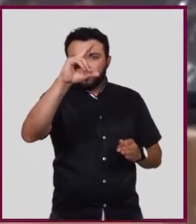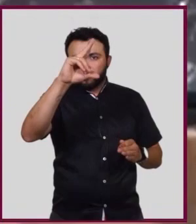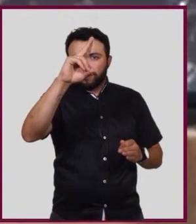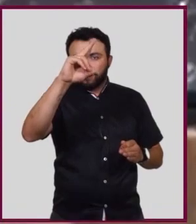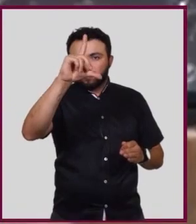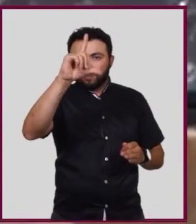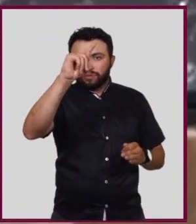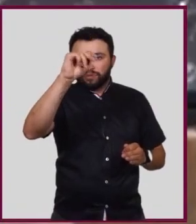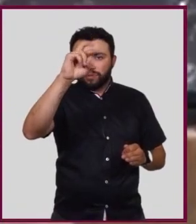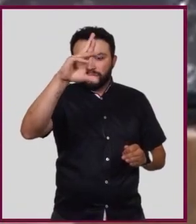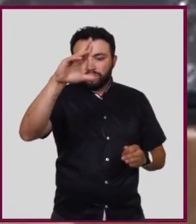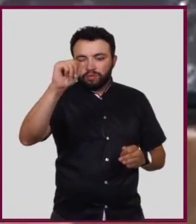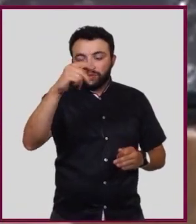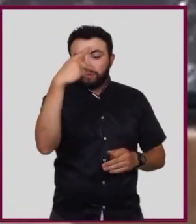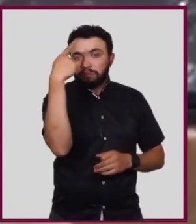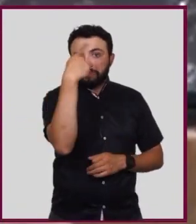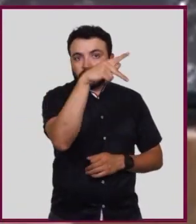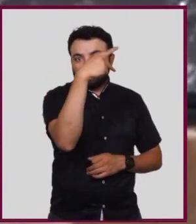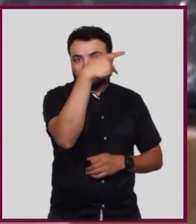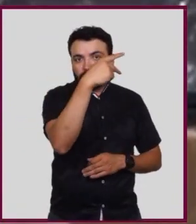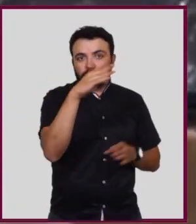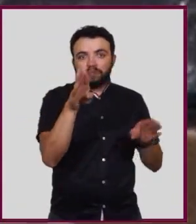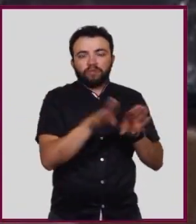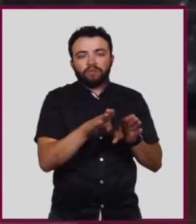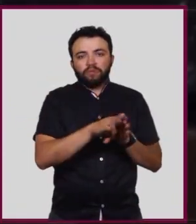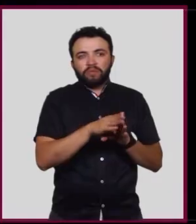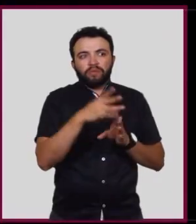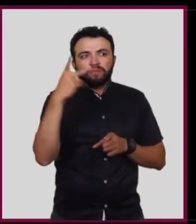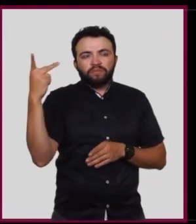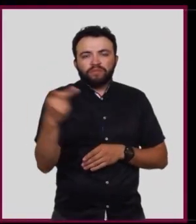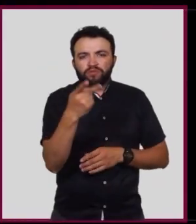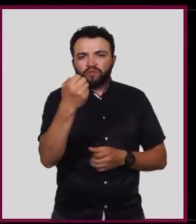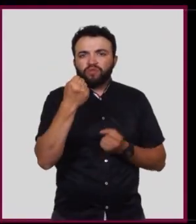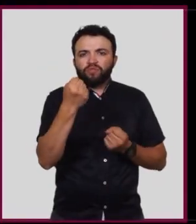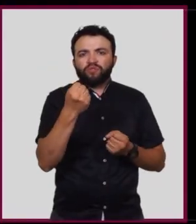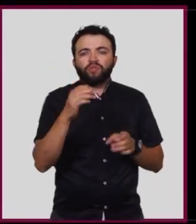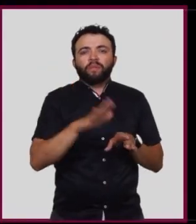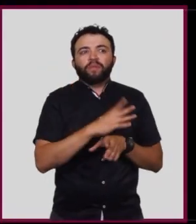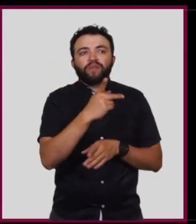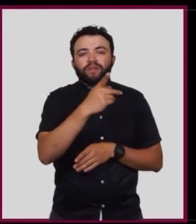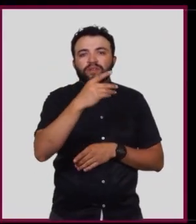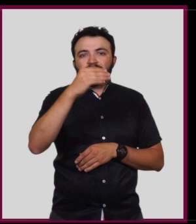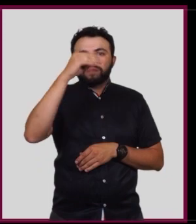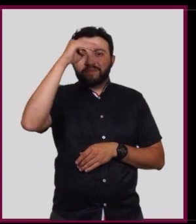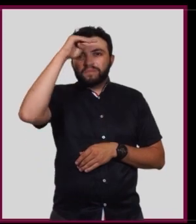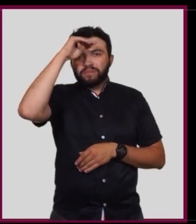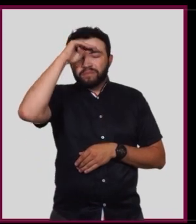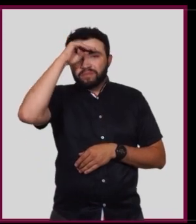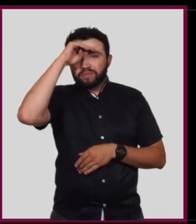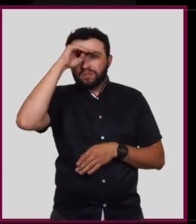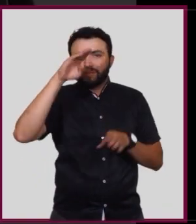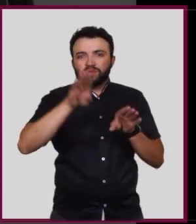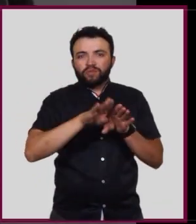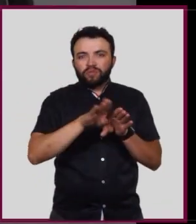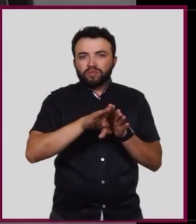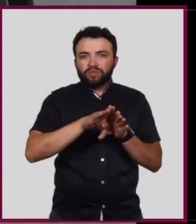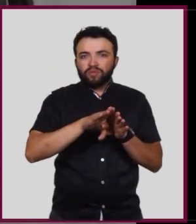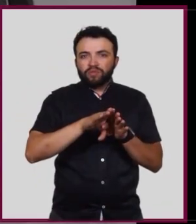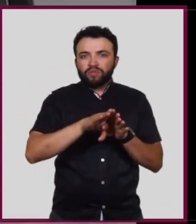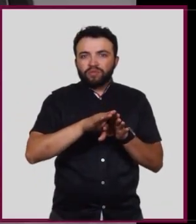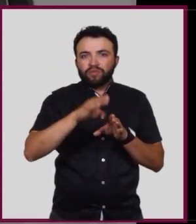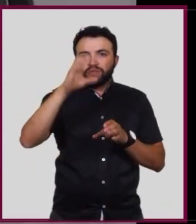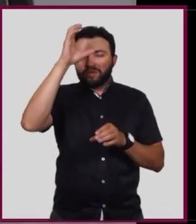Esto era en sí mismo un cuestionamiento duro a una cultura y a